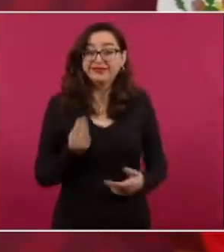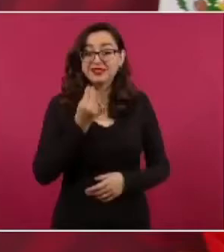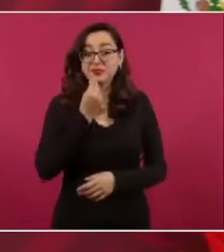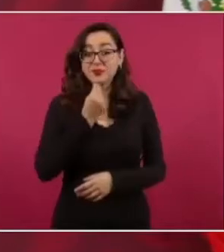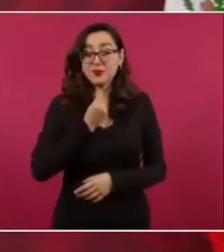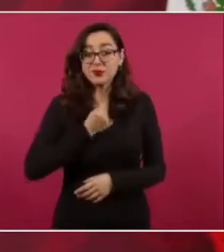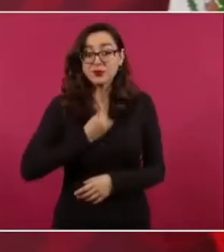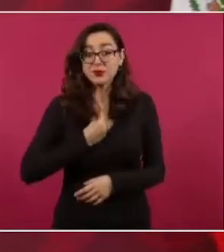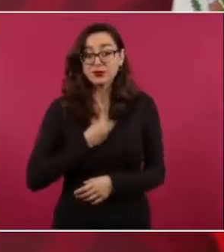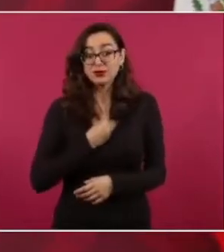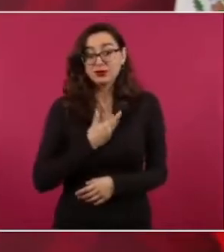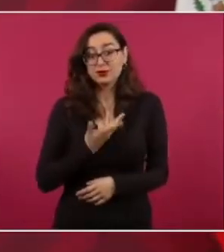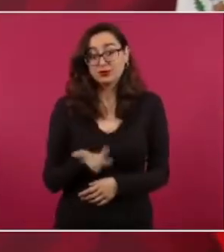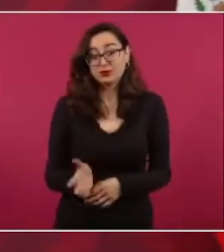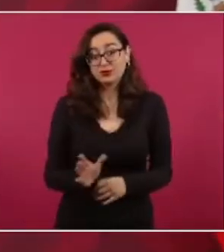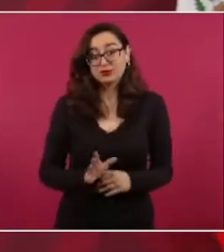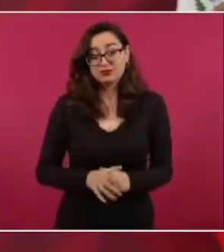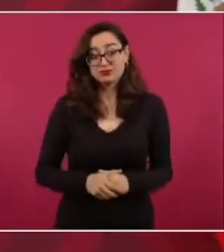Pero